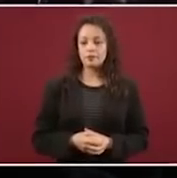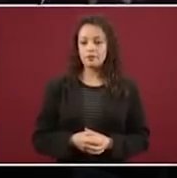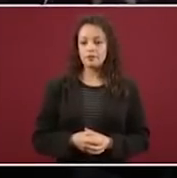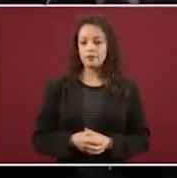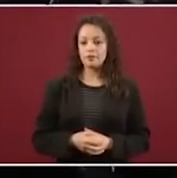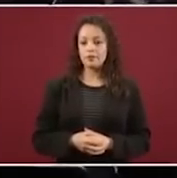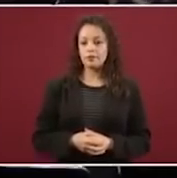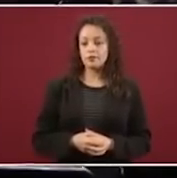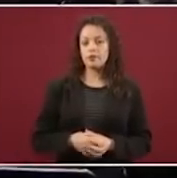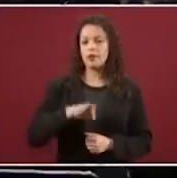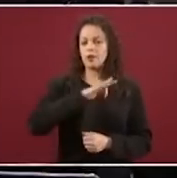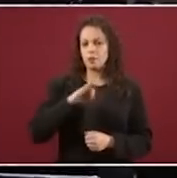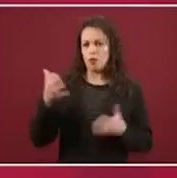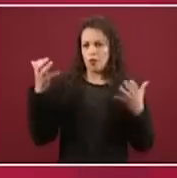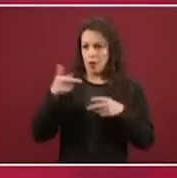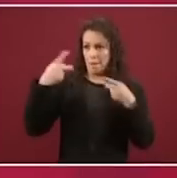no, no, están